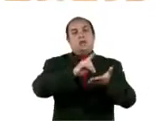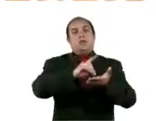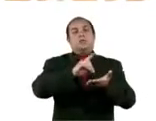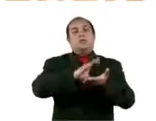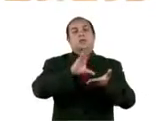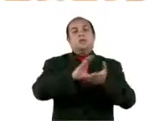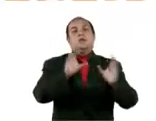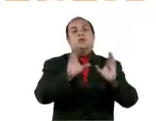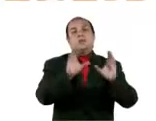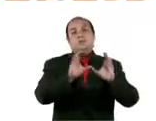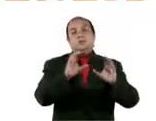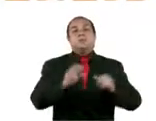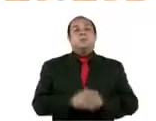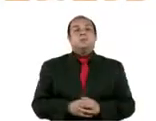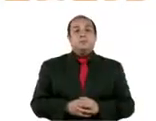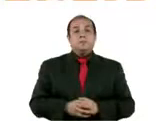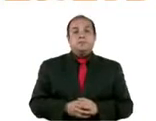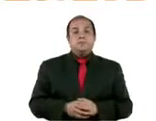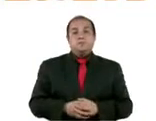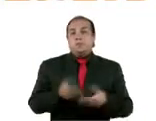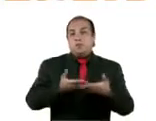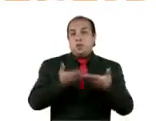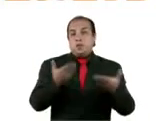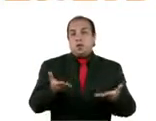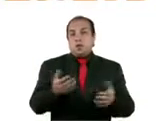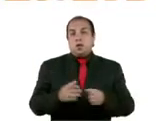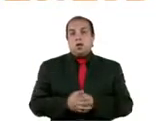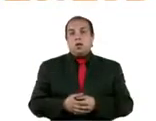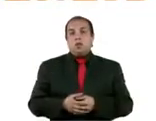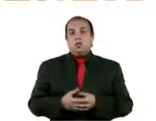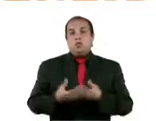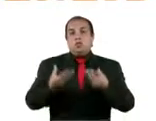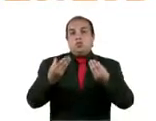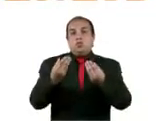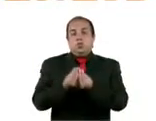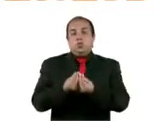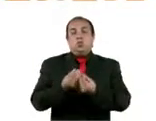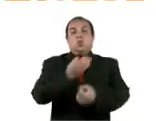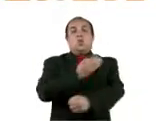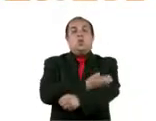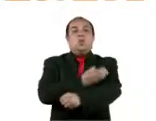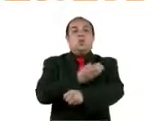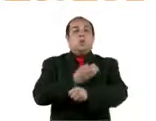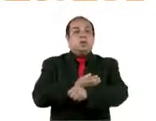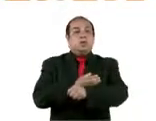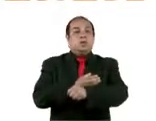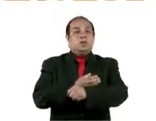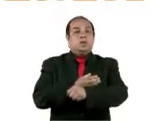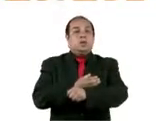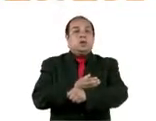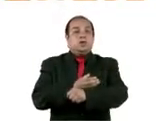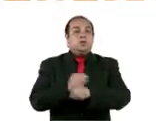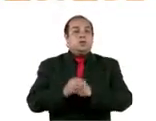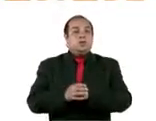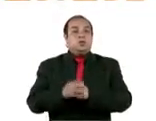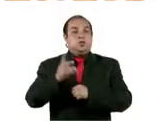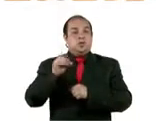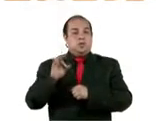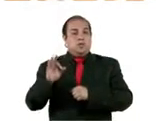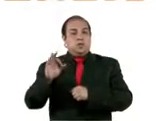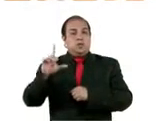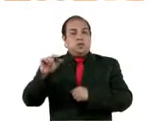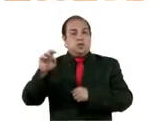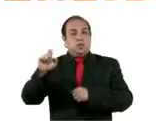discapacidad y funcionalidad, y ahora muy coordinados con todos los compañeros, tanto del DIF como Locatel, que se harán las llamadas